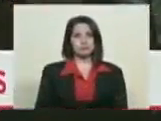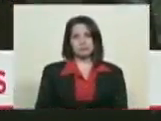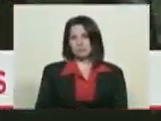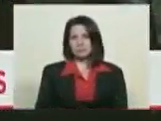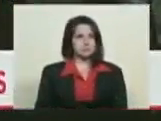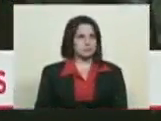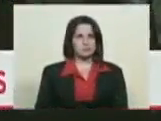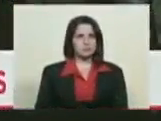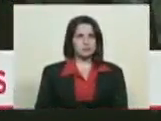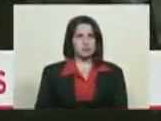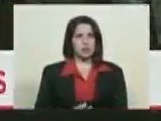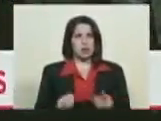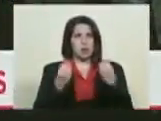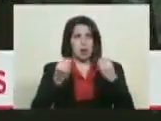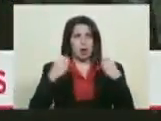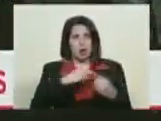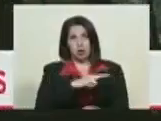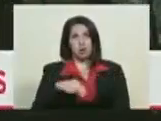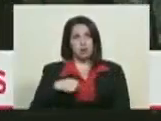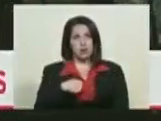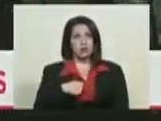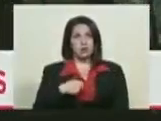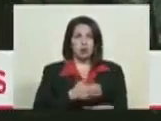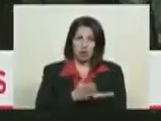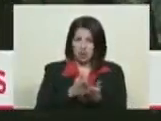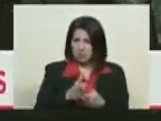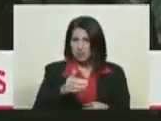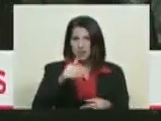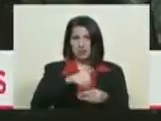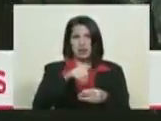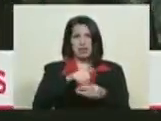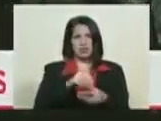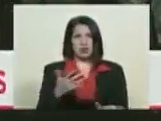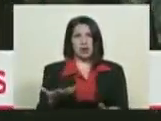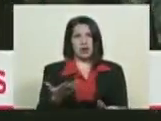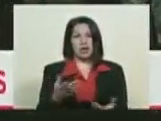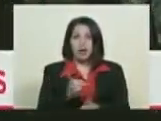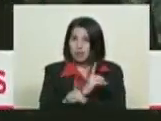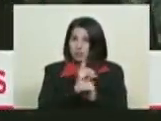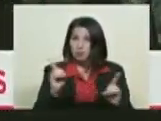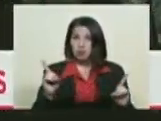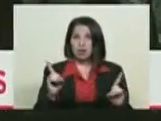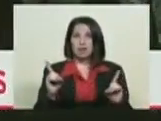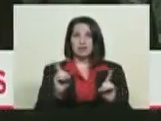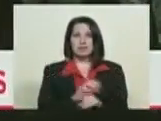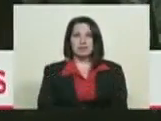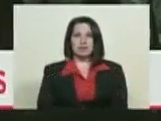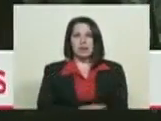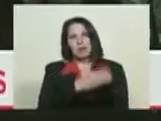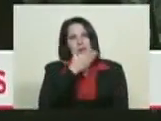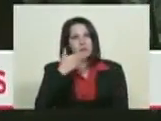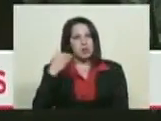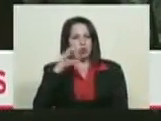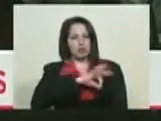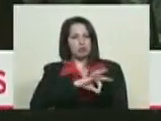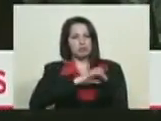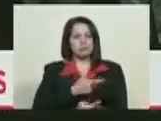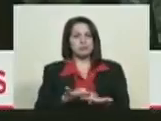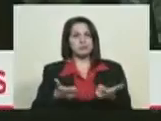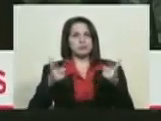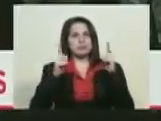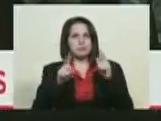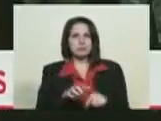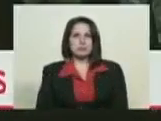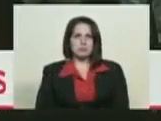Nuestro camino es el electoral, nuestro camino es la democracia, nuestro camino es la soberanía, nuestro camino